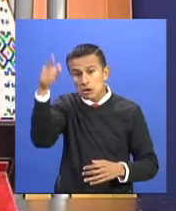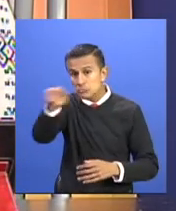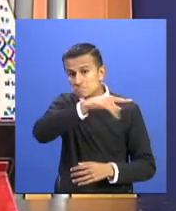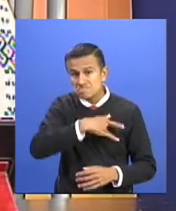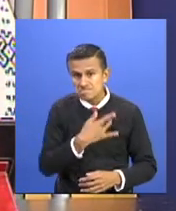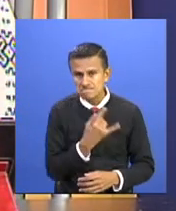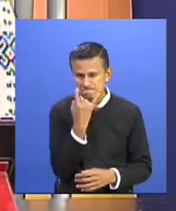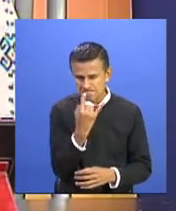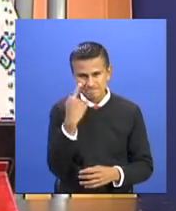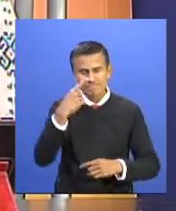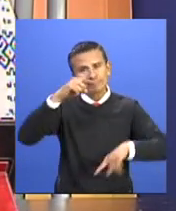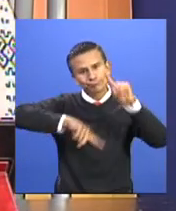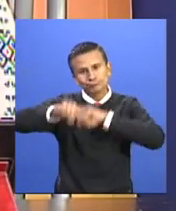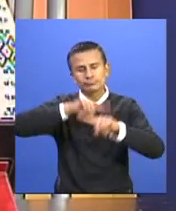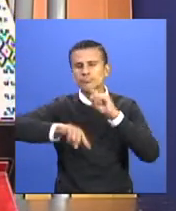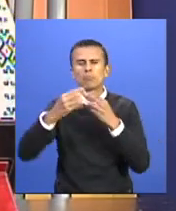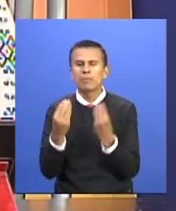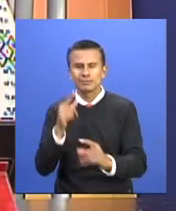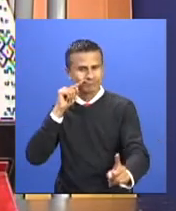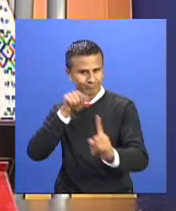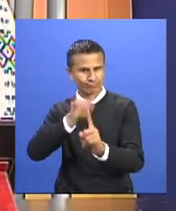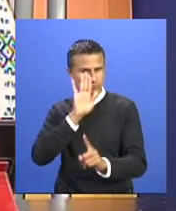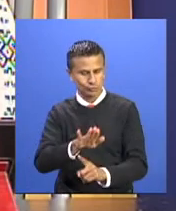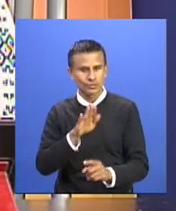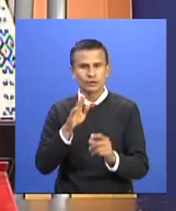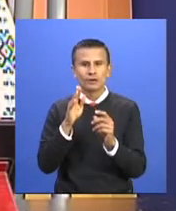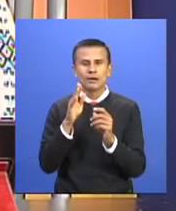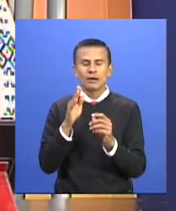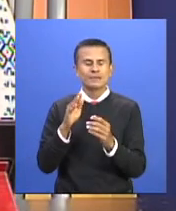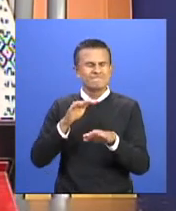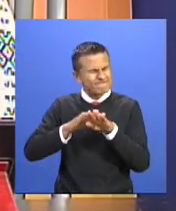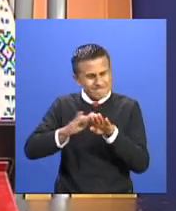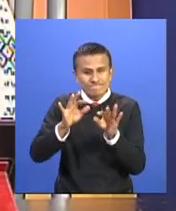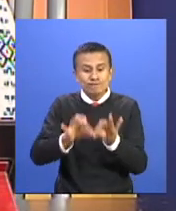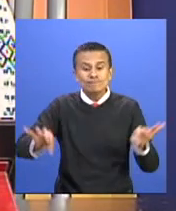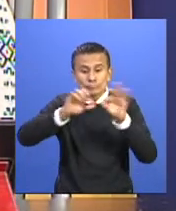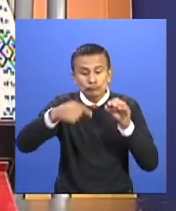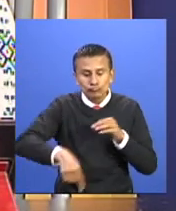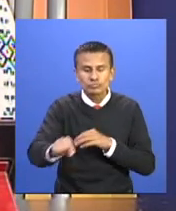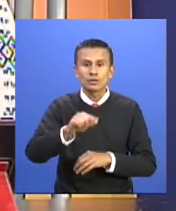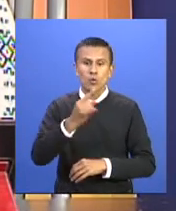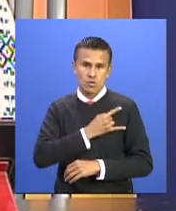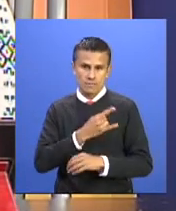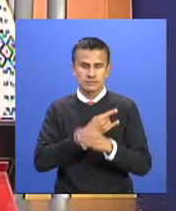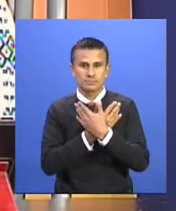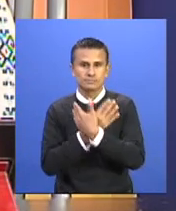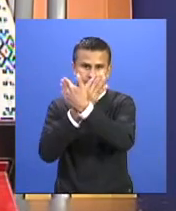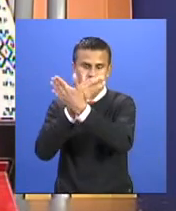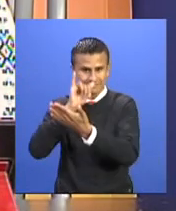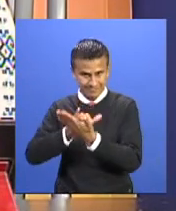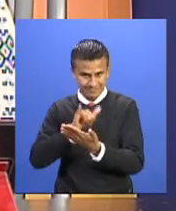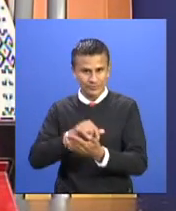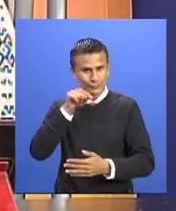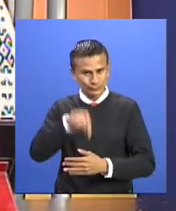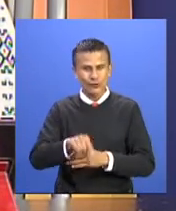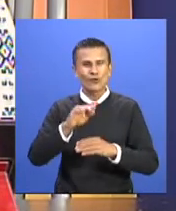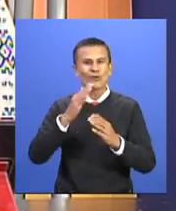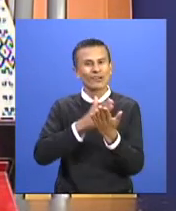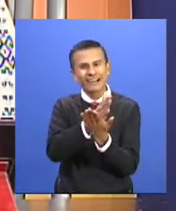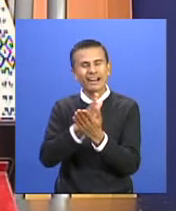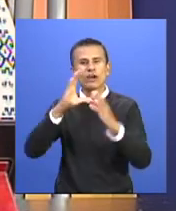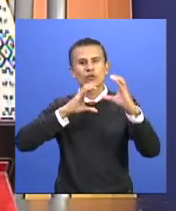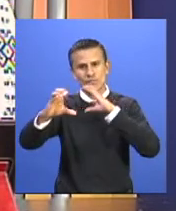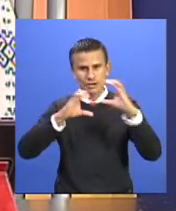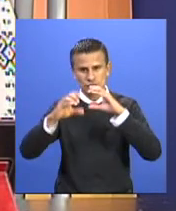interés. Sobre todo para que ustedes tengan conocimiento acerca de una importante invitación. La próxima semana la Universidad Santiago de Cali y la Facultad de Comunicación